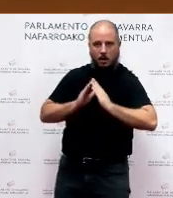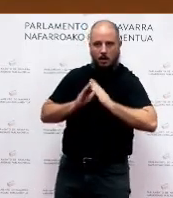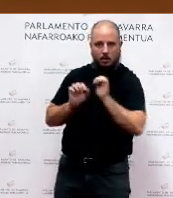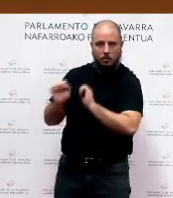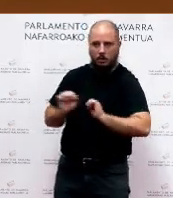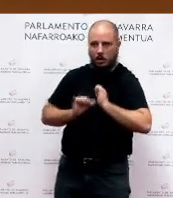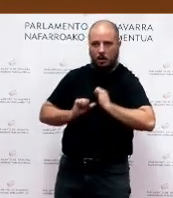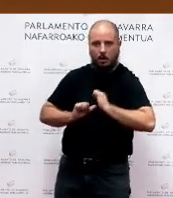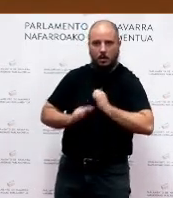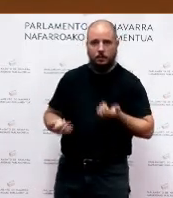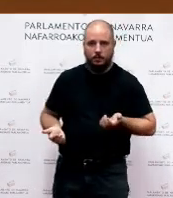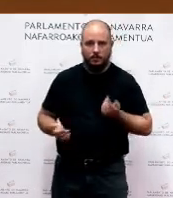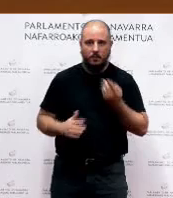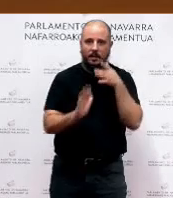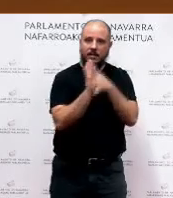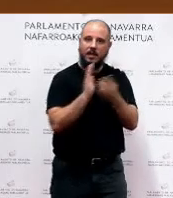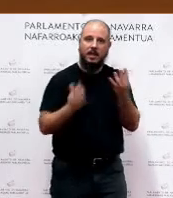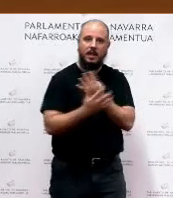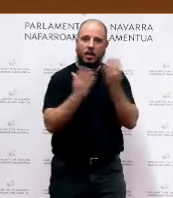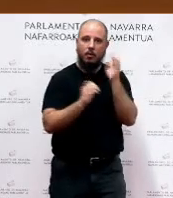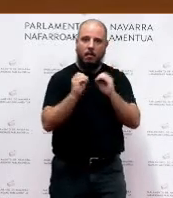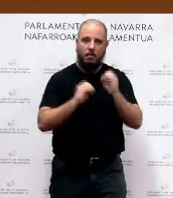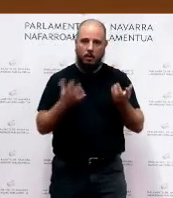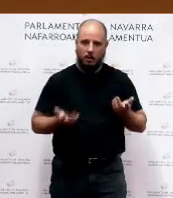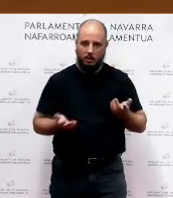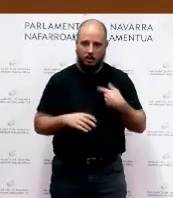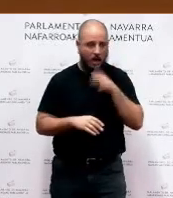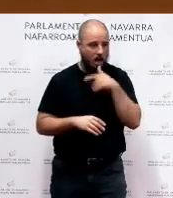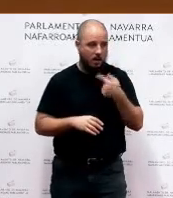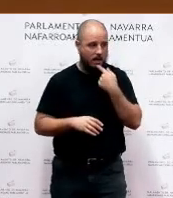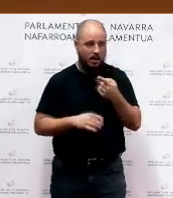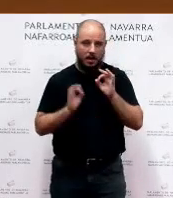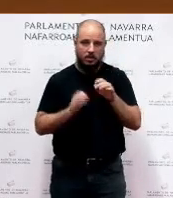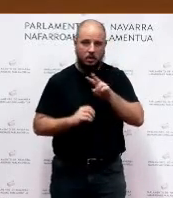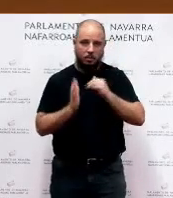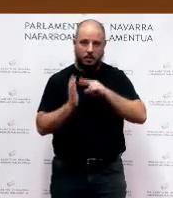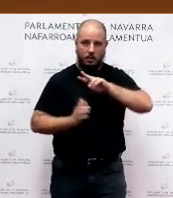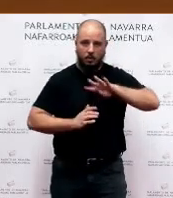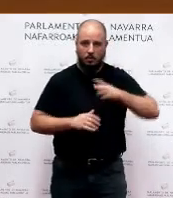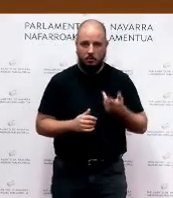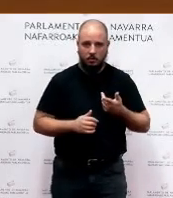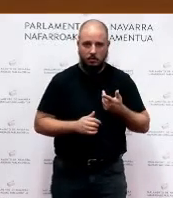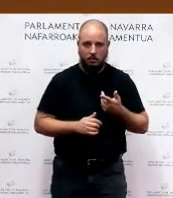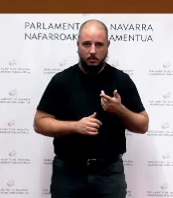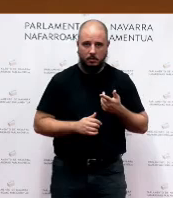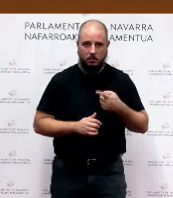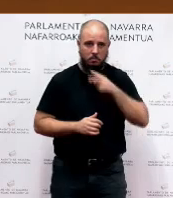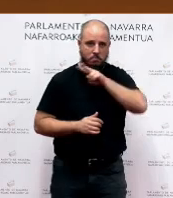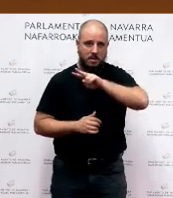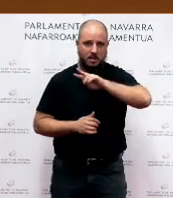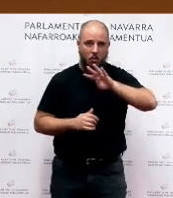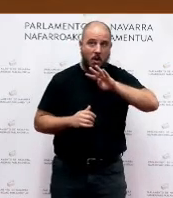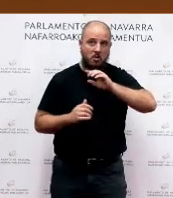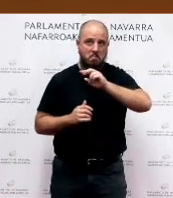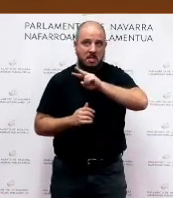un 19% más de la cifra que da ahora sobre el 2024. 24.000 o 25.000